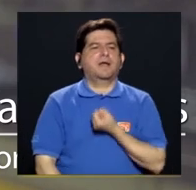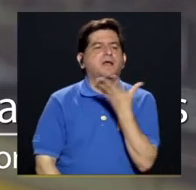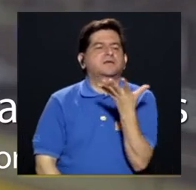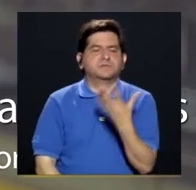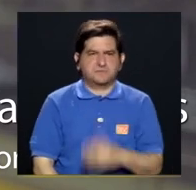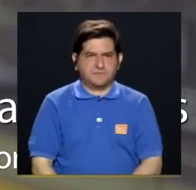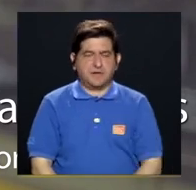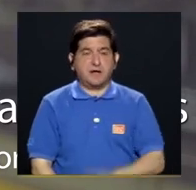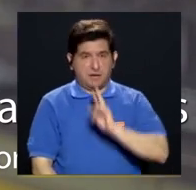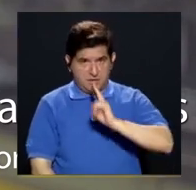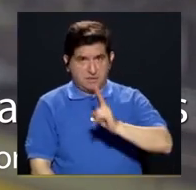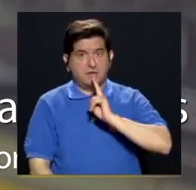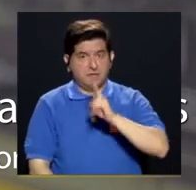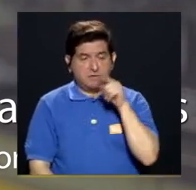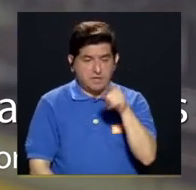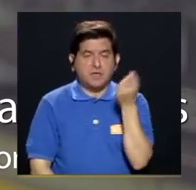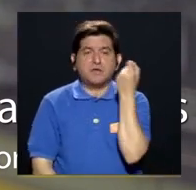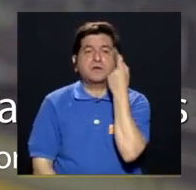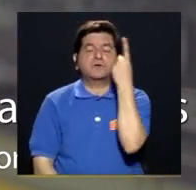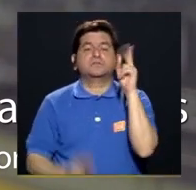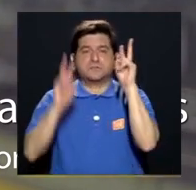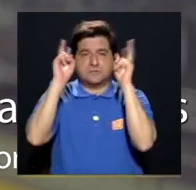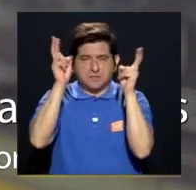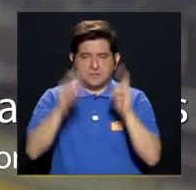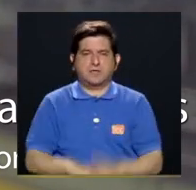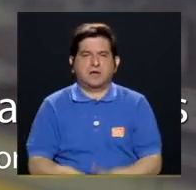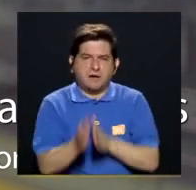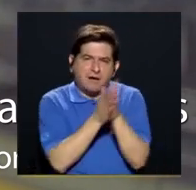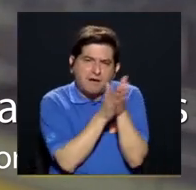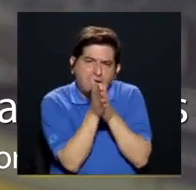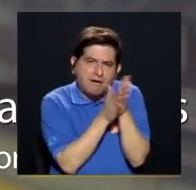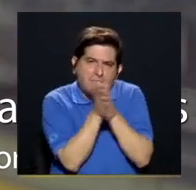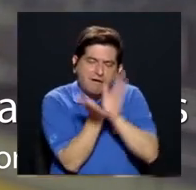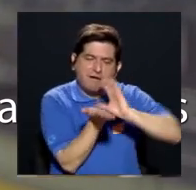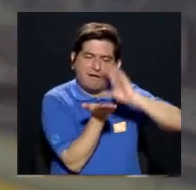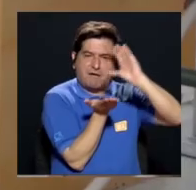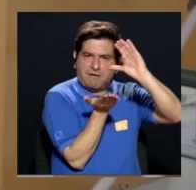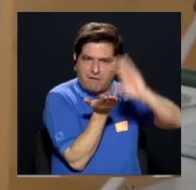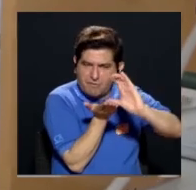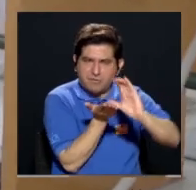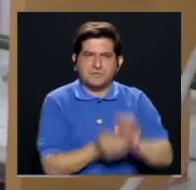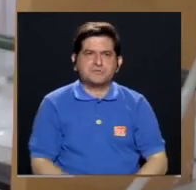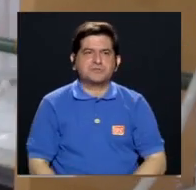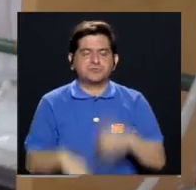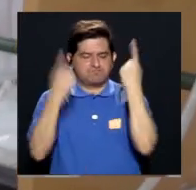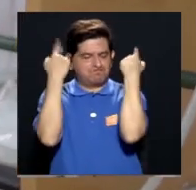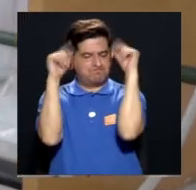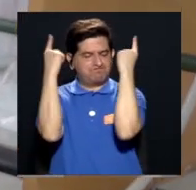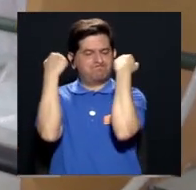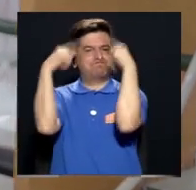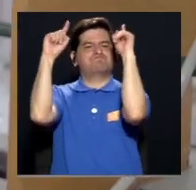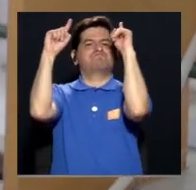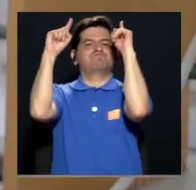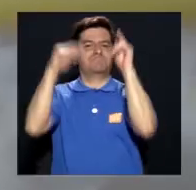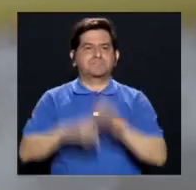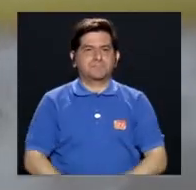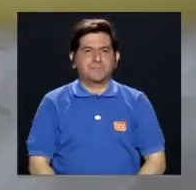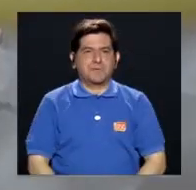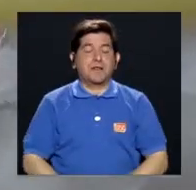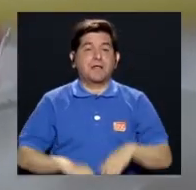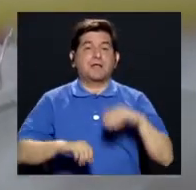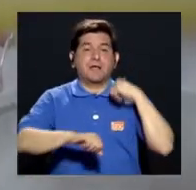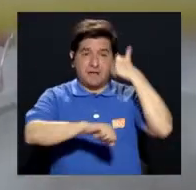y plasmar que realmente han entendido la materia, que el aprovechamiento del curso ha sido exitoso. El haber